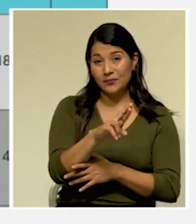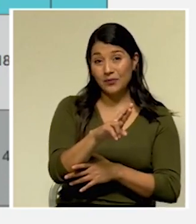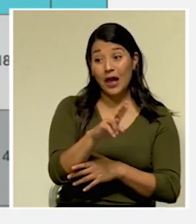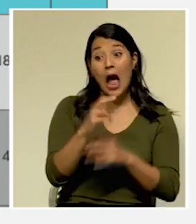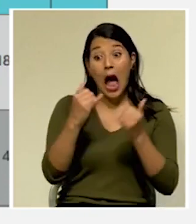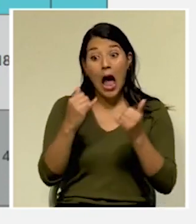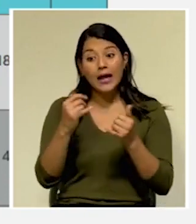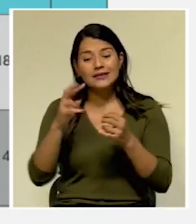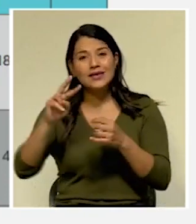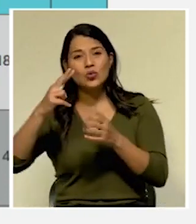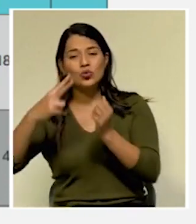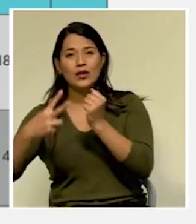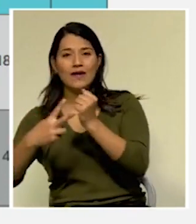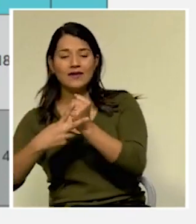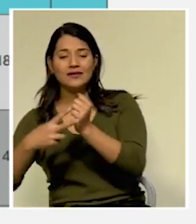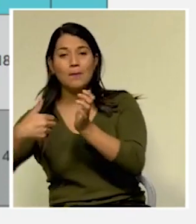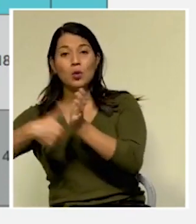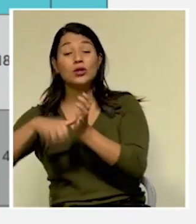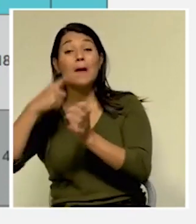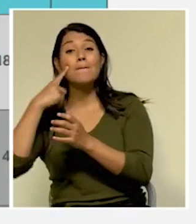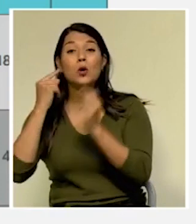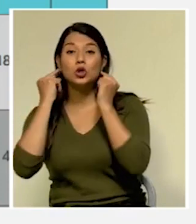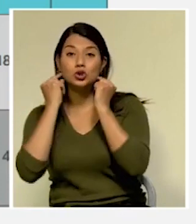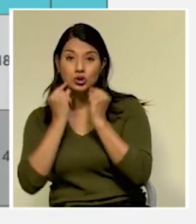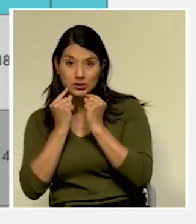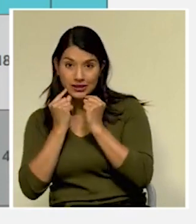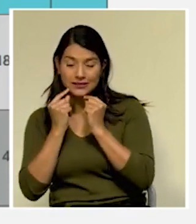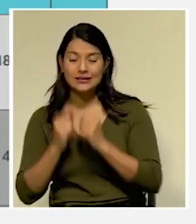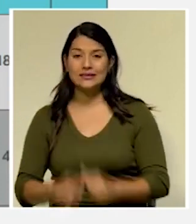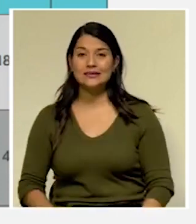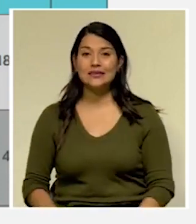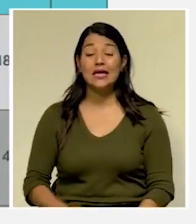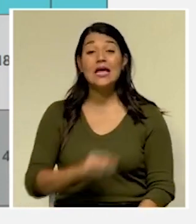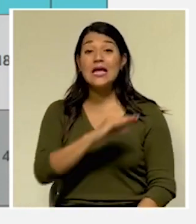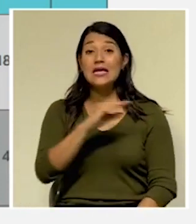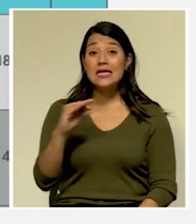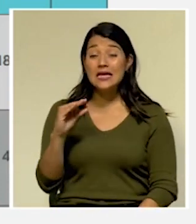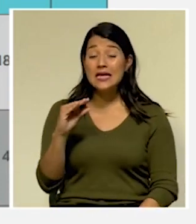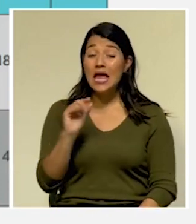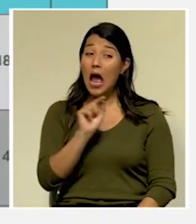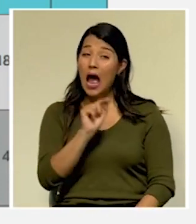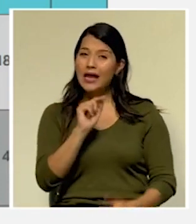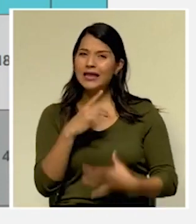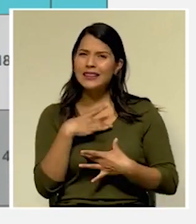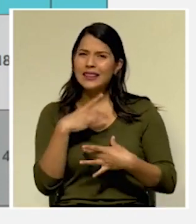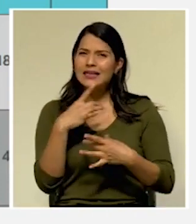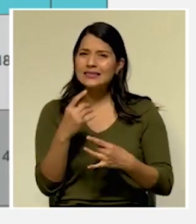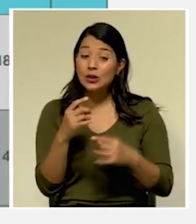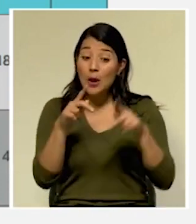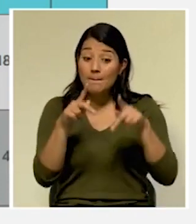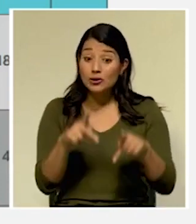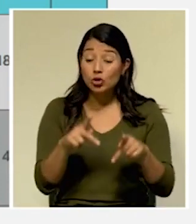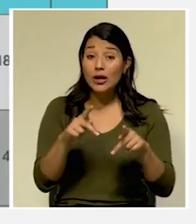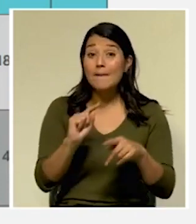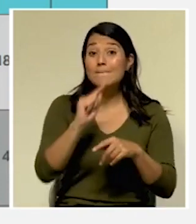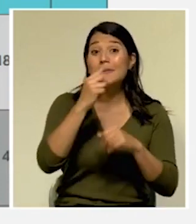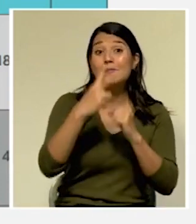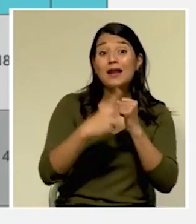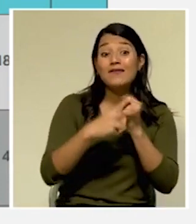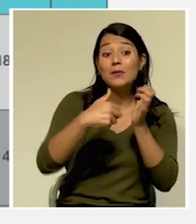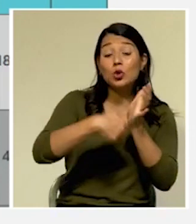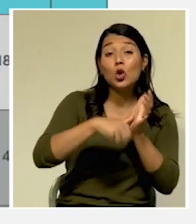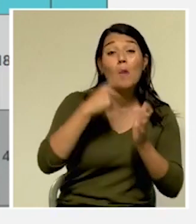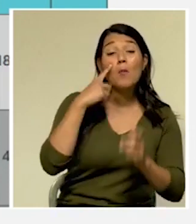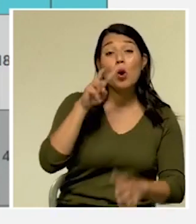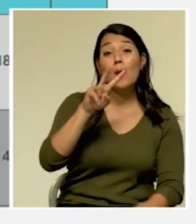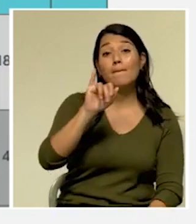Chávez, provienen de votantes de Eliezer Feinstein. Y aquí el tema interesante es que quienes dicen haber votado por José María Villalta,